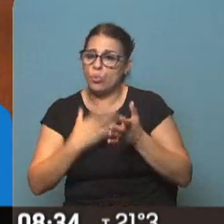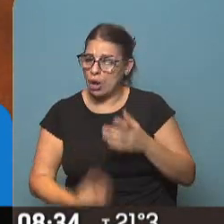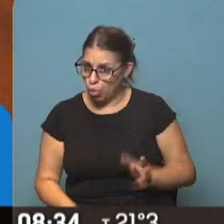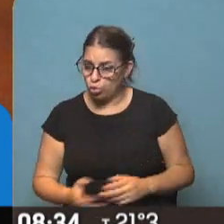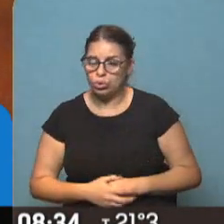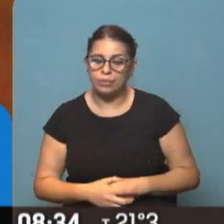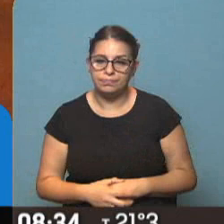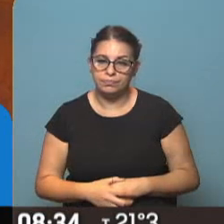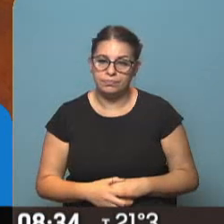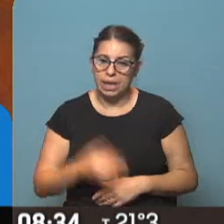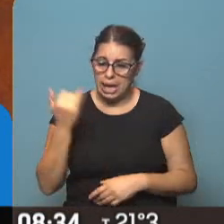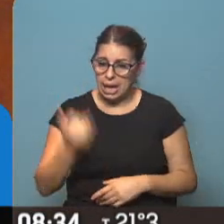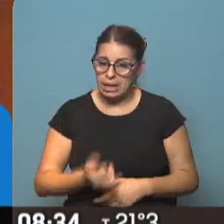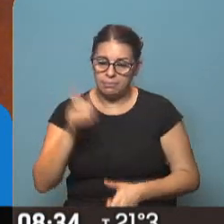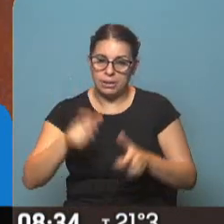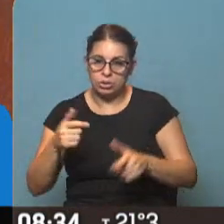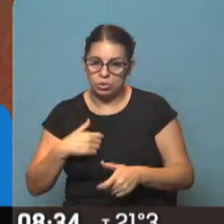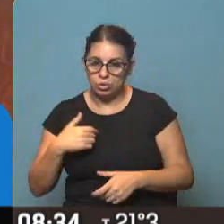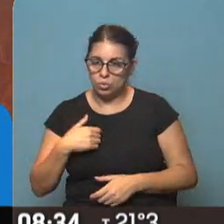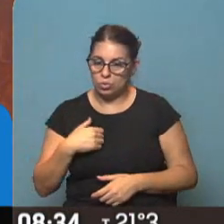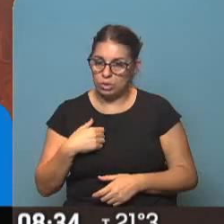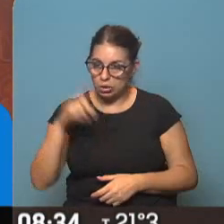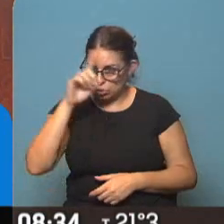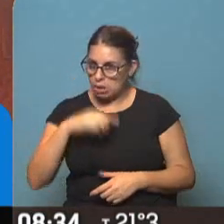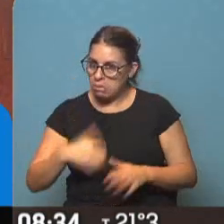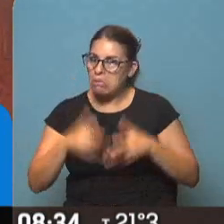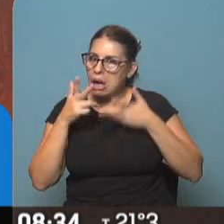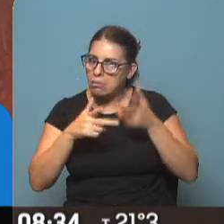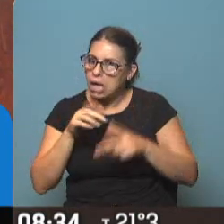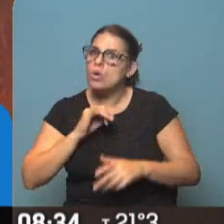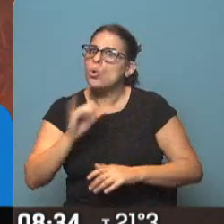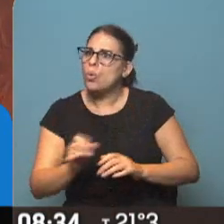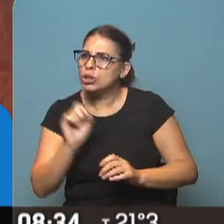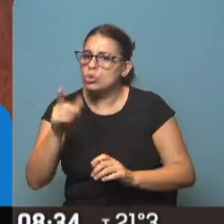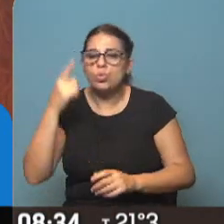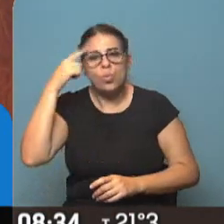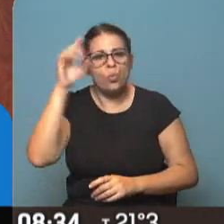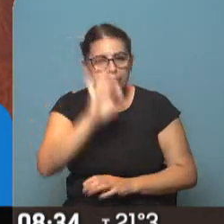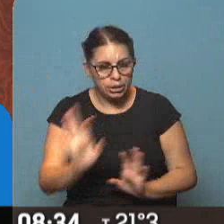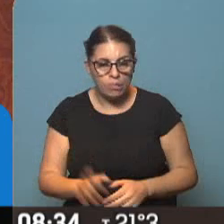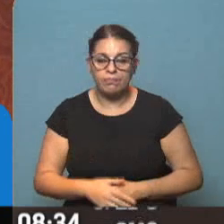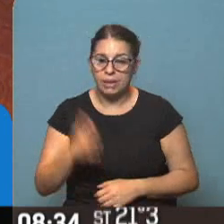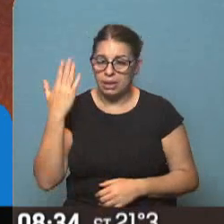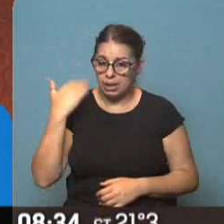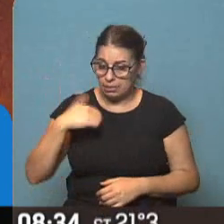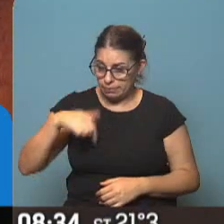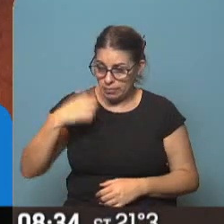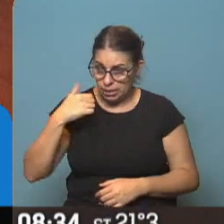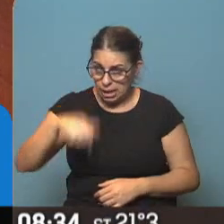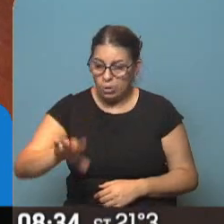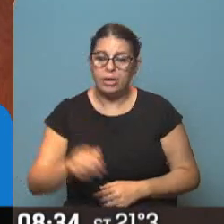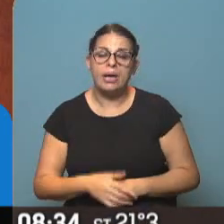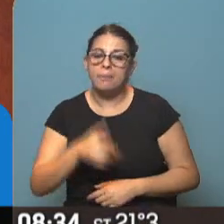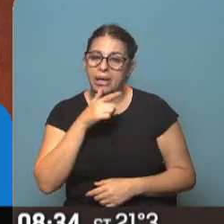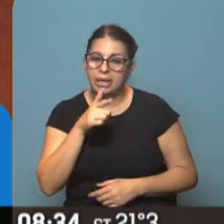donde hay gente que uno no esperaba que hablar ella habla y cuentan su bueno en estos últimos días me parece